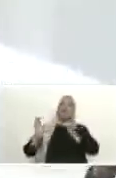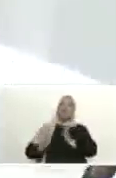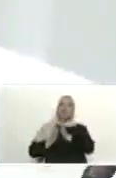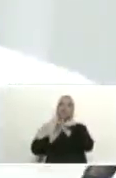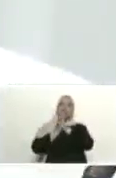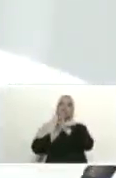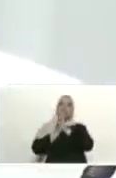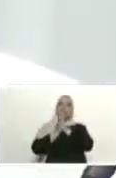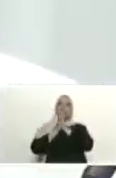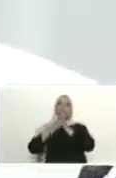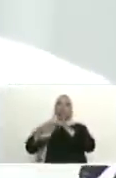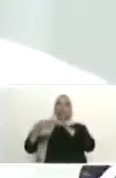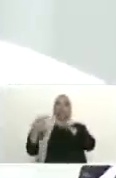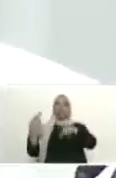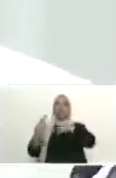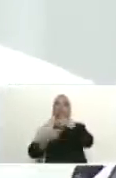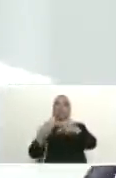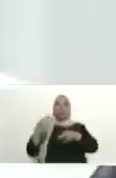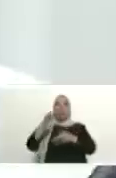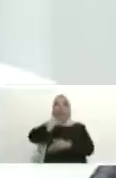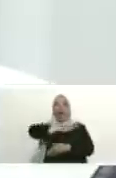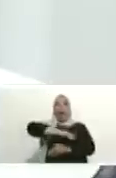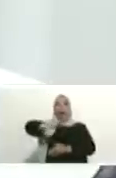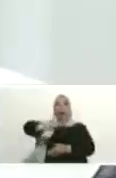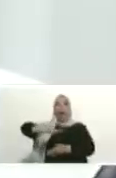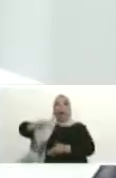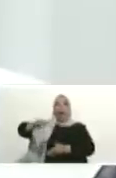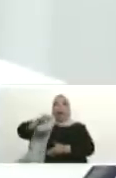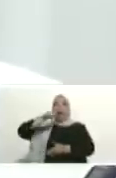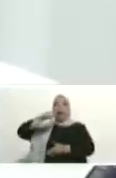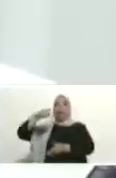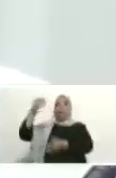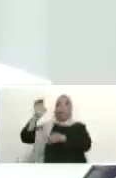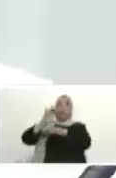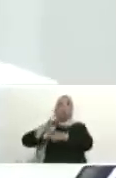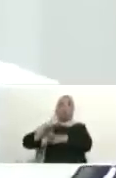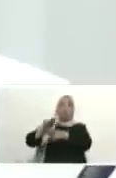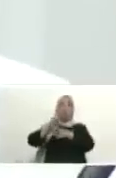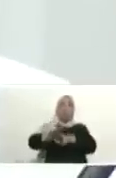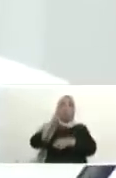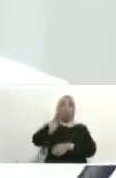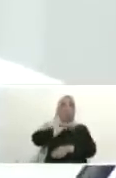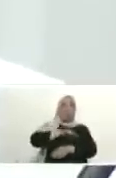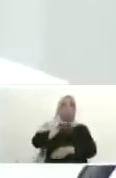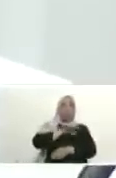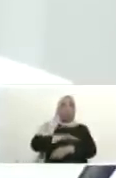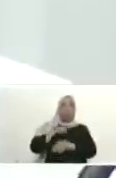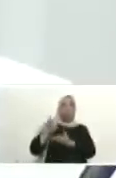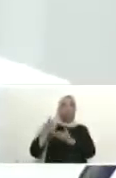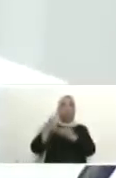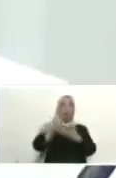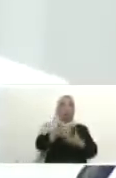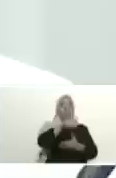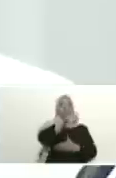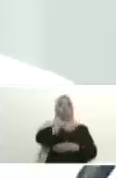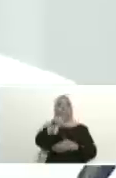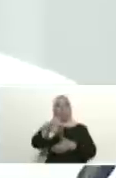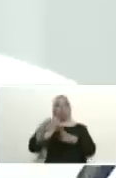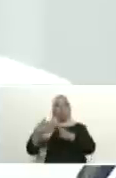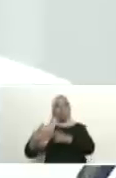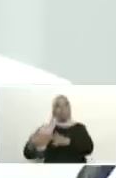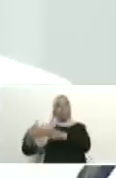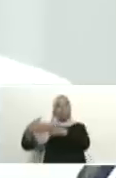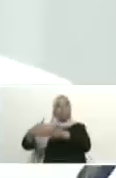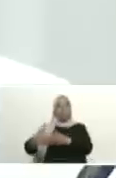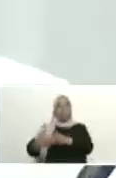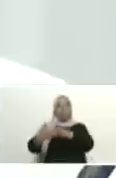creación revolotea sobre las aguas. Señor de las rutas y faro de los mares, a quien los marinos han